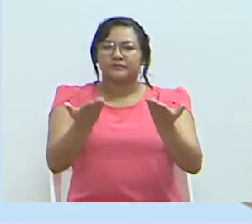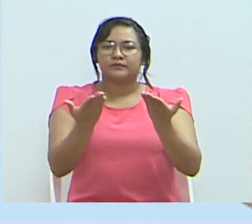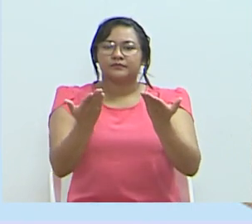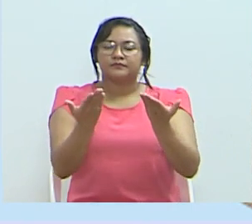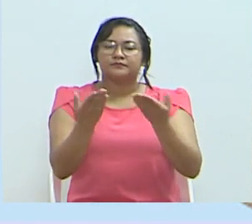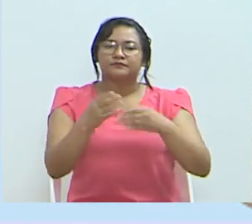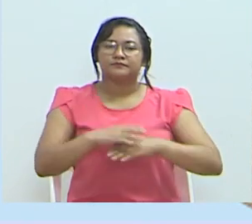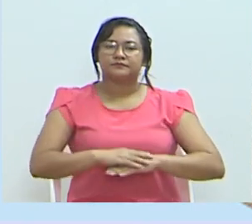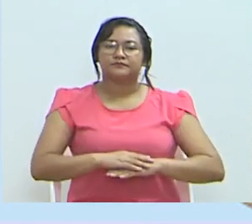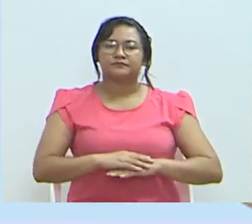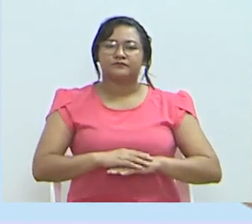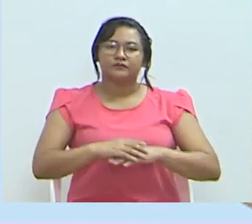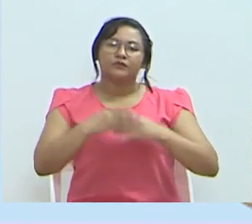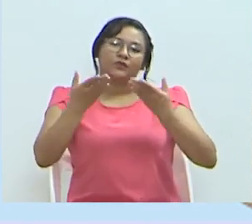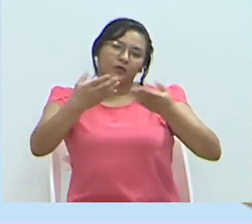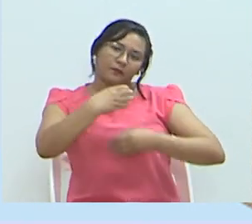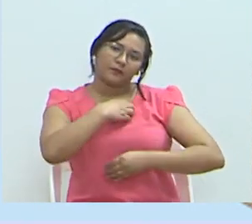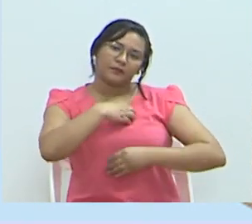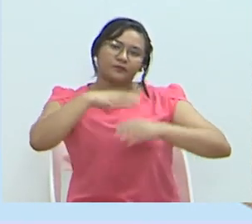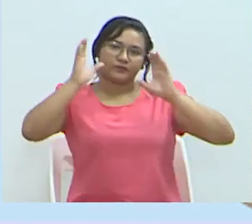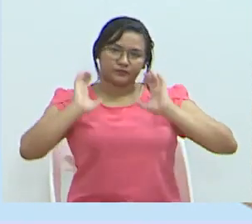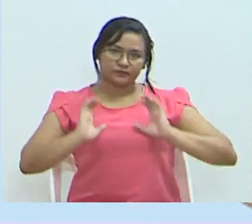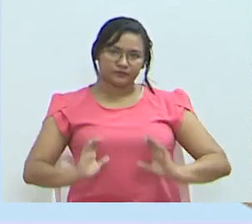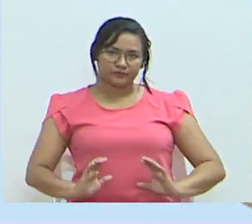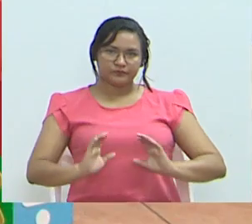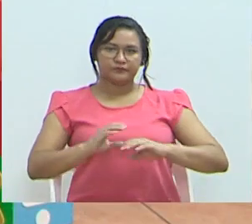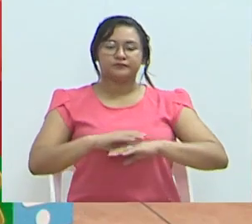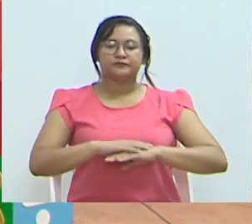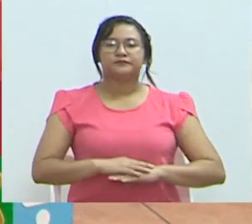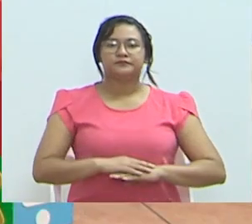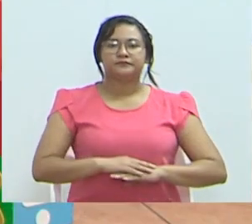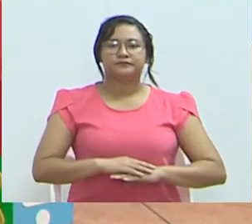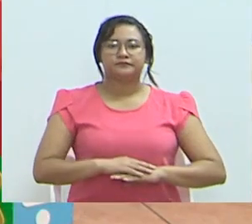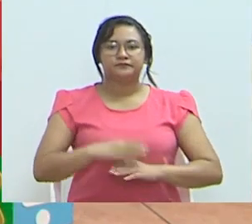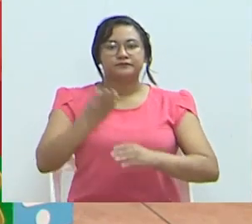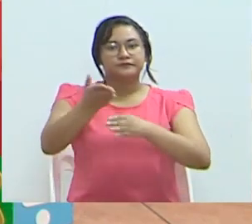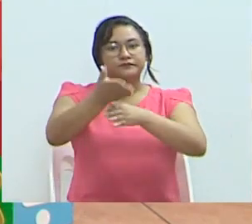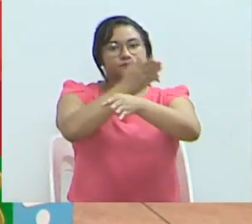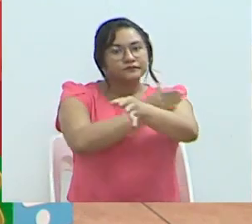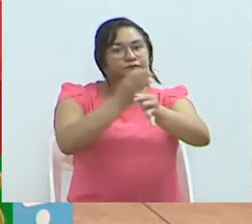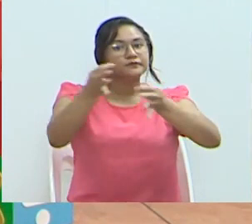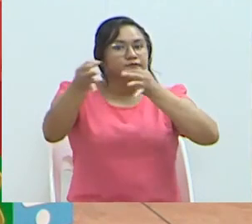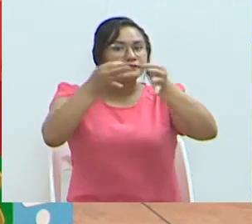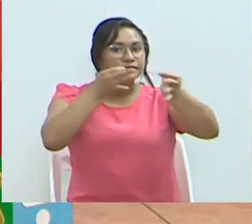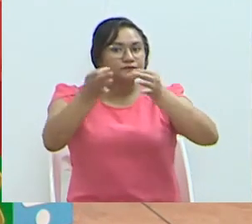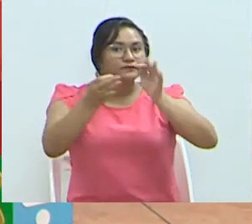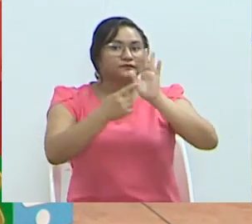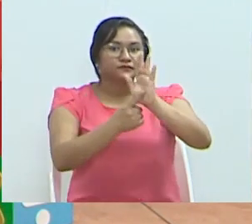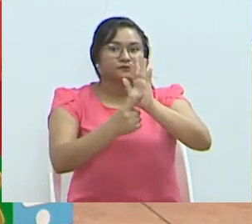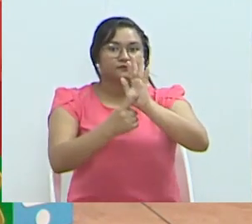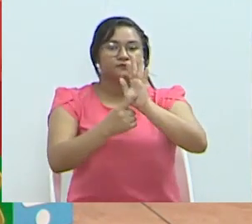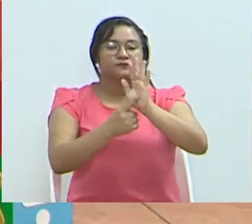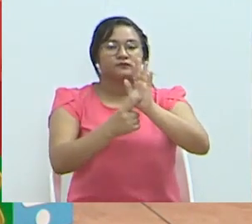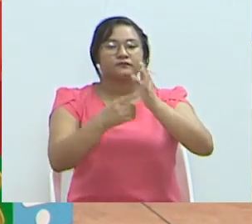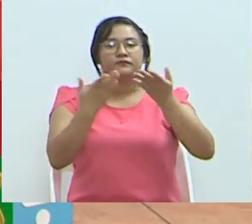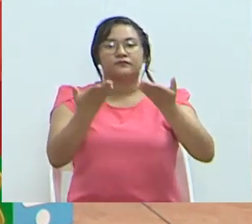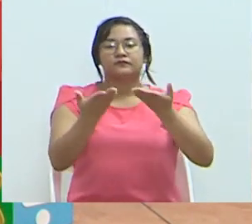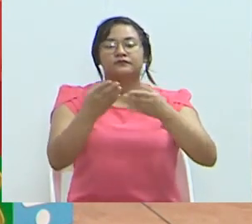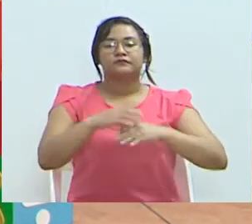única, que es nuestro cuerpo humano. Como hemos observado en estas 3 láminas de nuestra